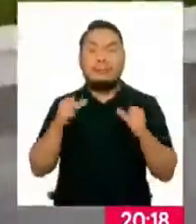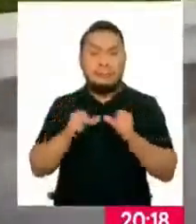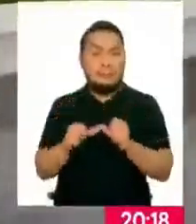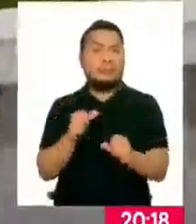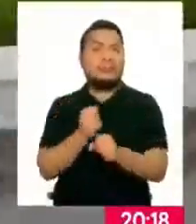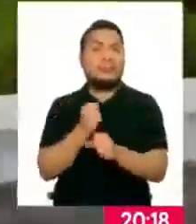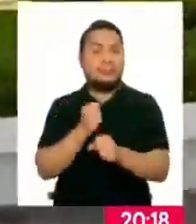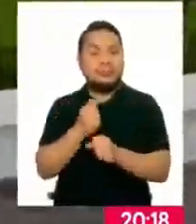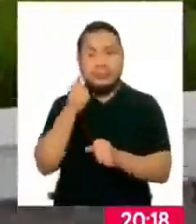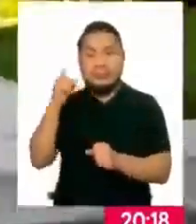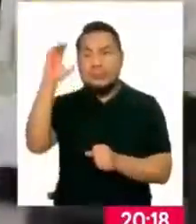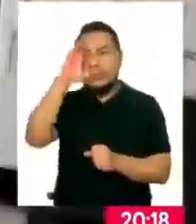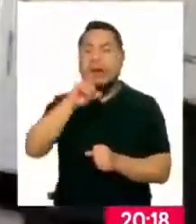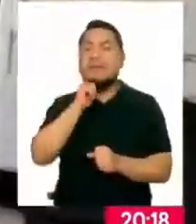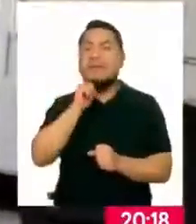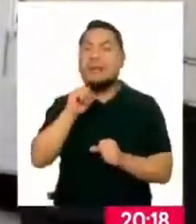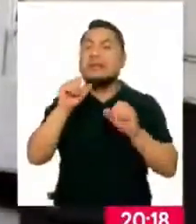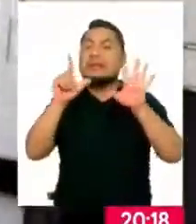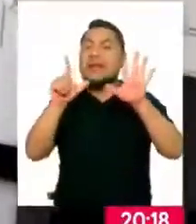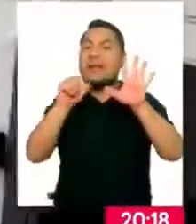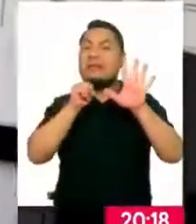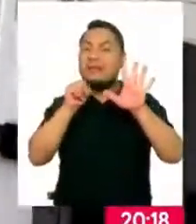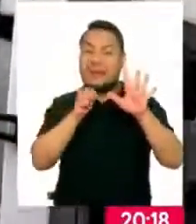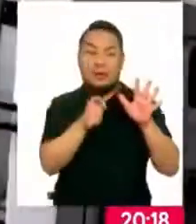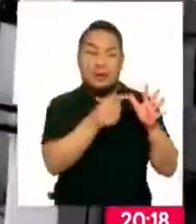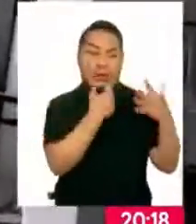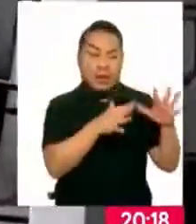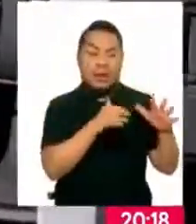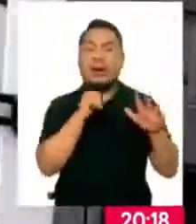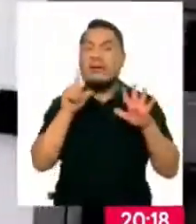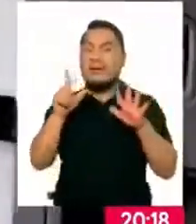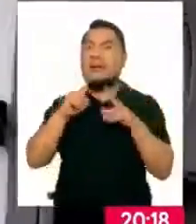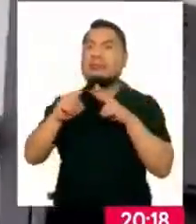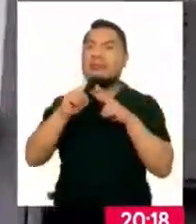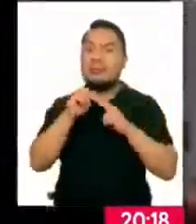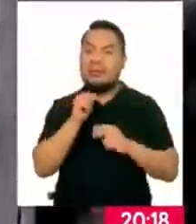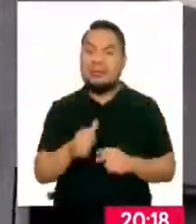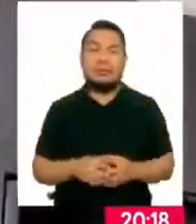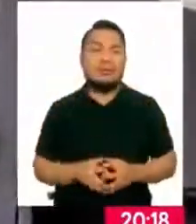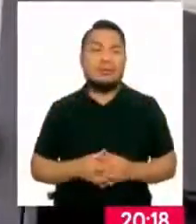continúan a fin de capturar a otros 7 reos que continúan prófugos.